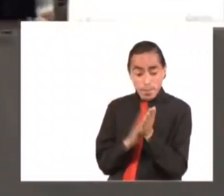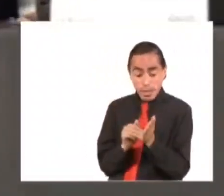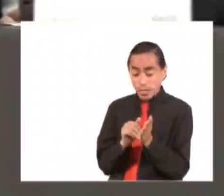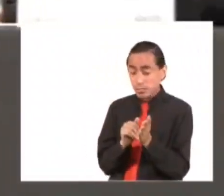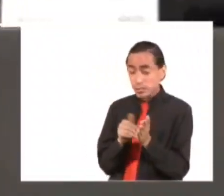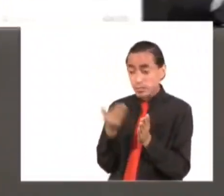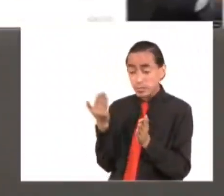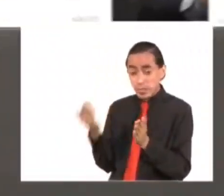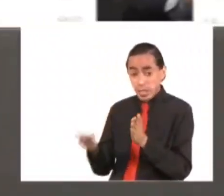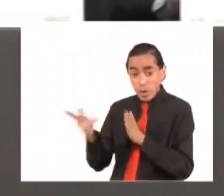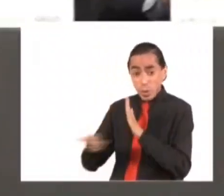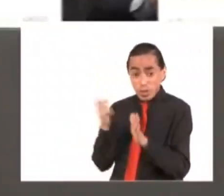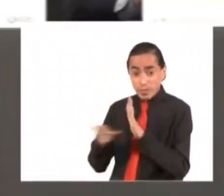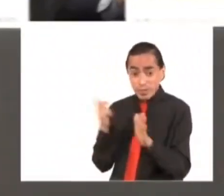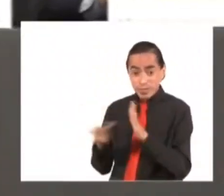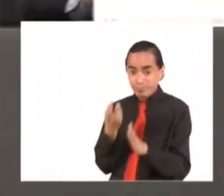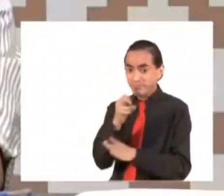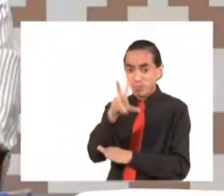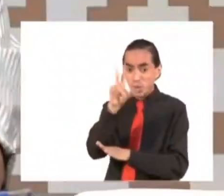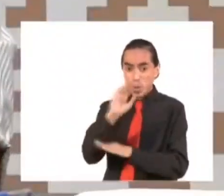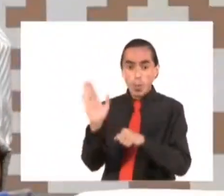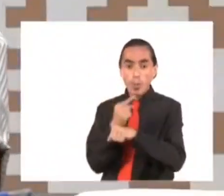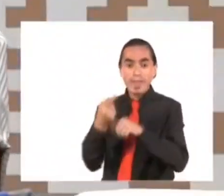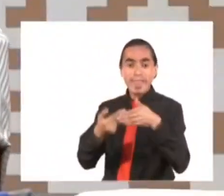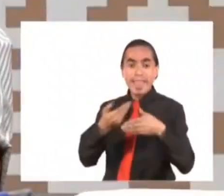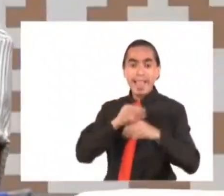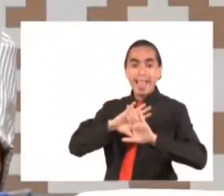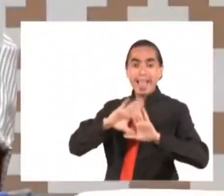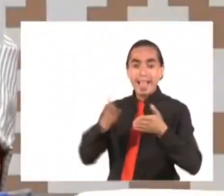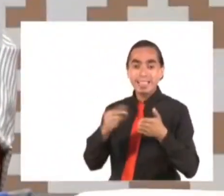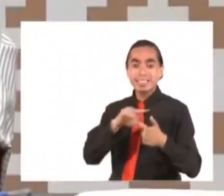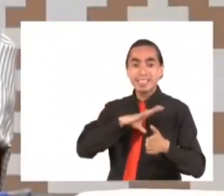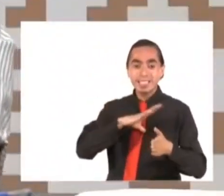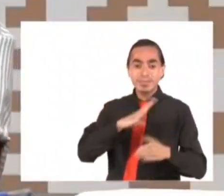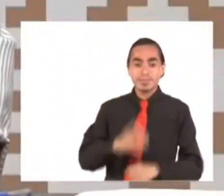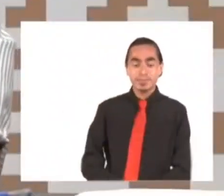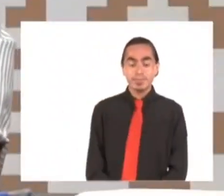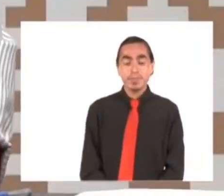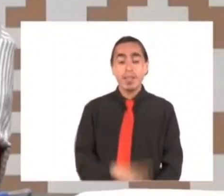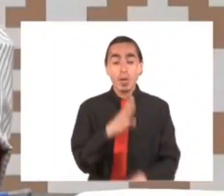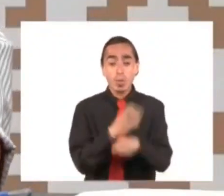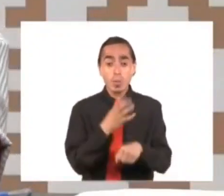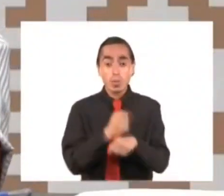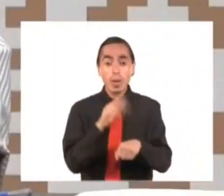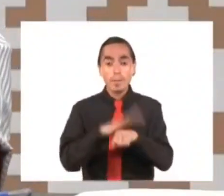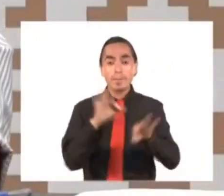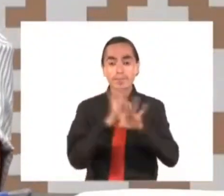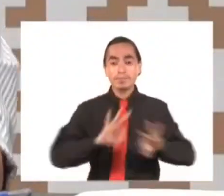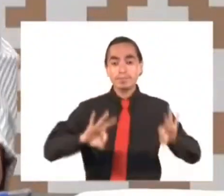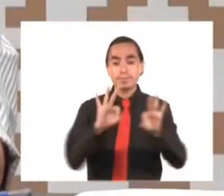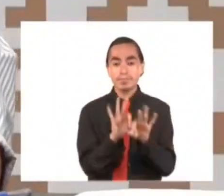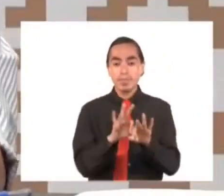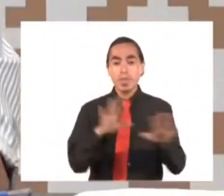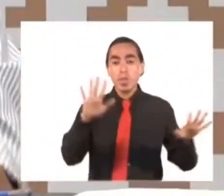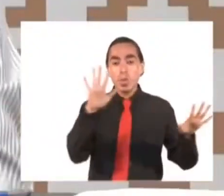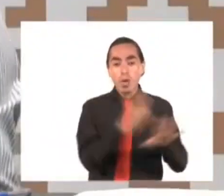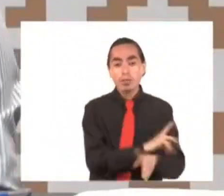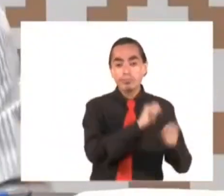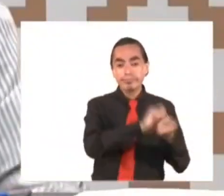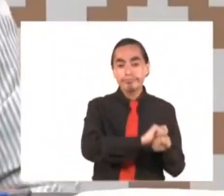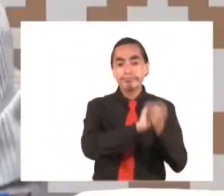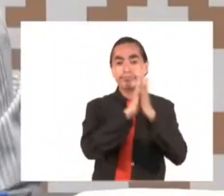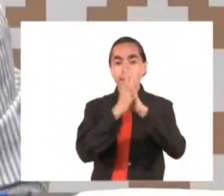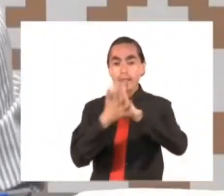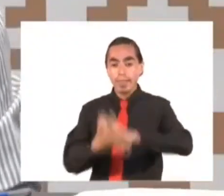que obre en expedientes del gobierno de la ciudad. Y la cuarta, tal vez la más importante de todas, es un cambio transformacional